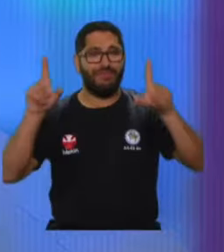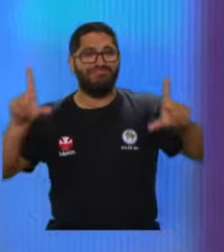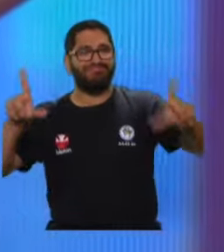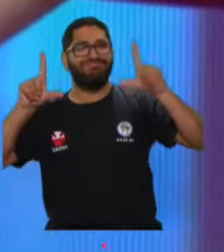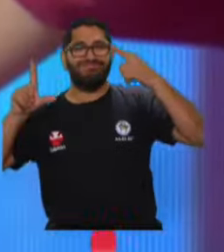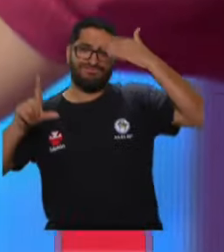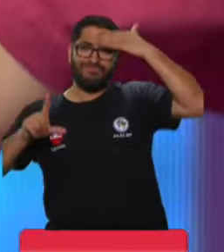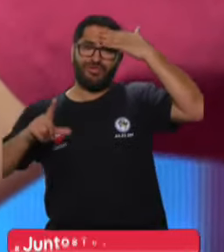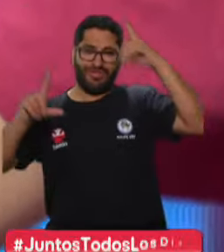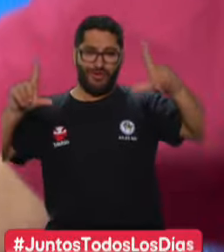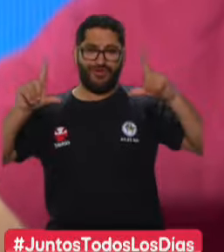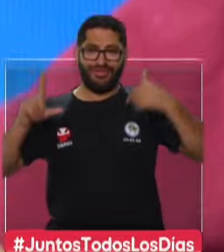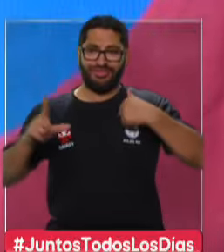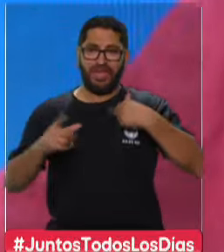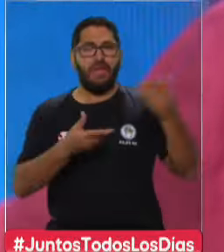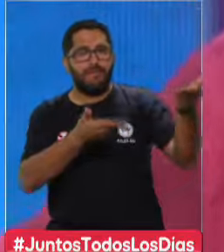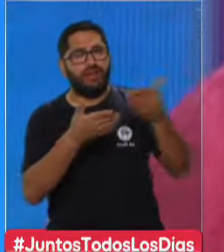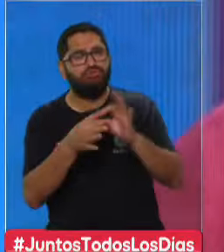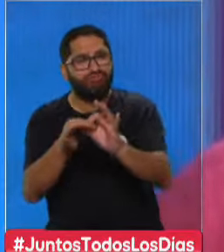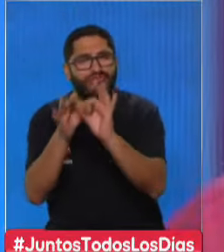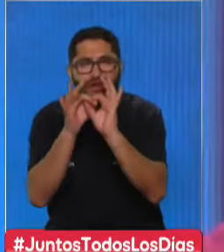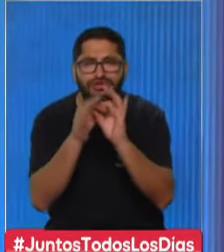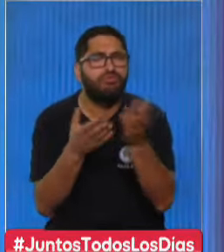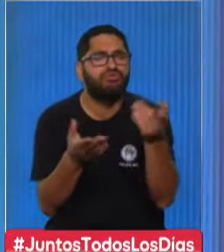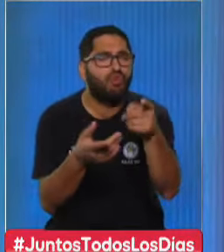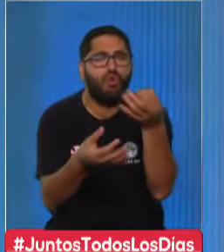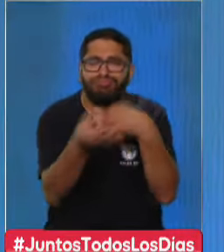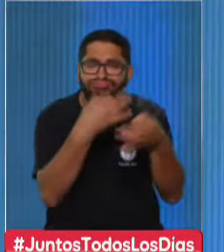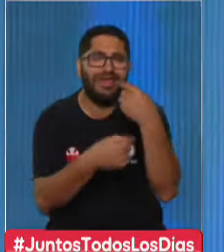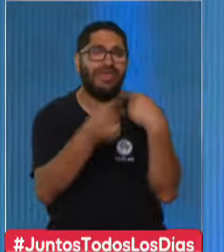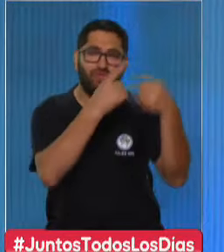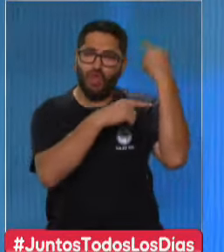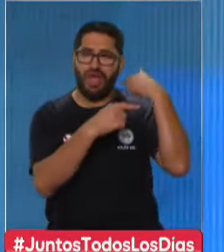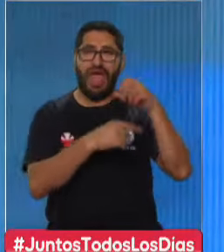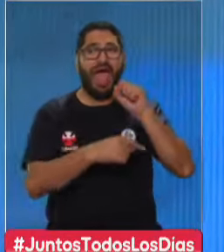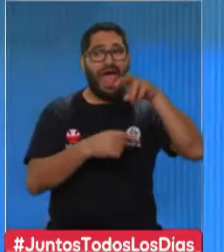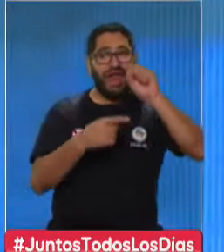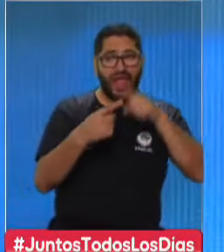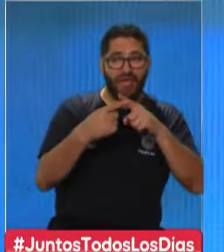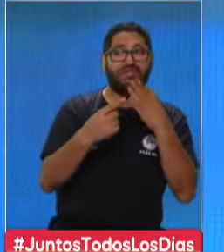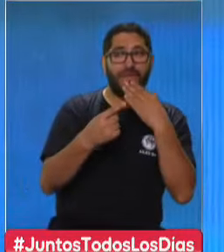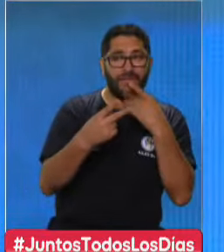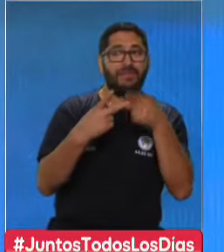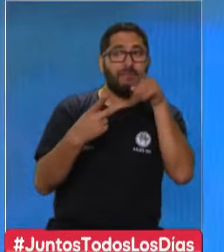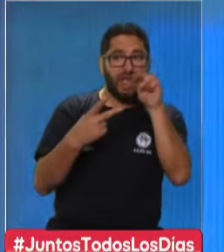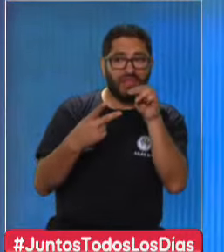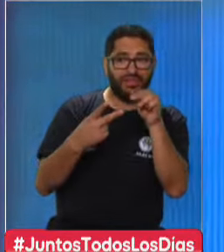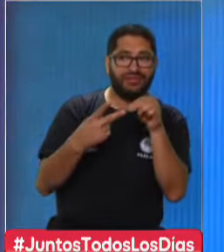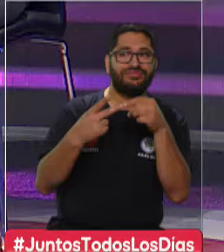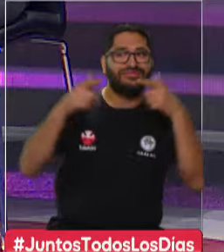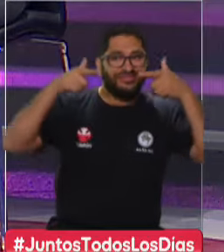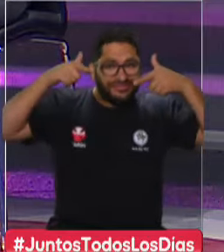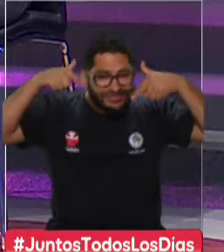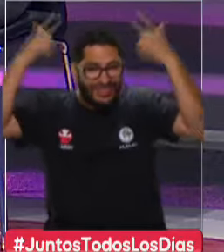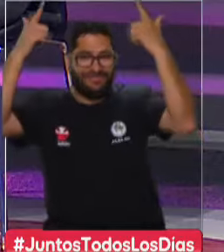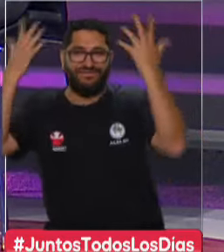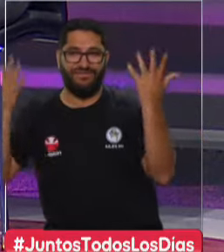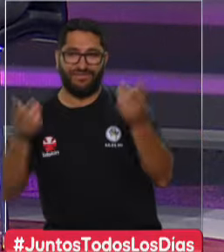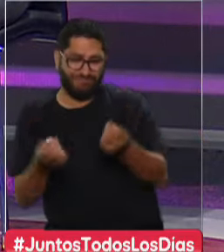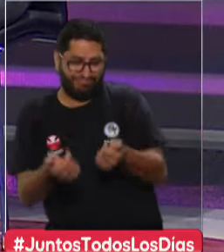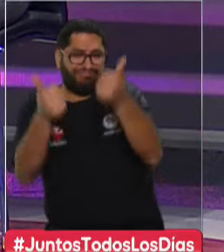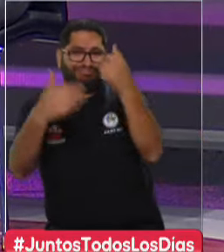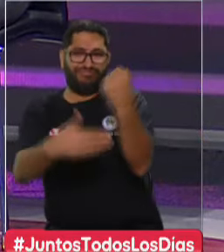bienvenido. Gracias por contarnos tu historia. Ana, tu madre, cocinera experta además. Muchas gracias.